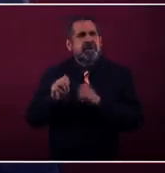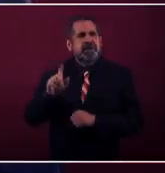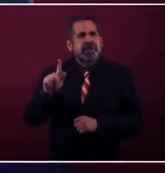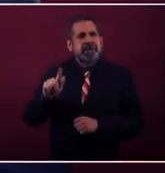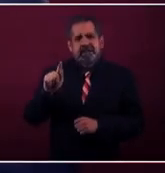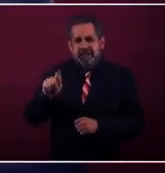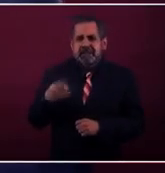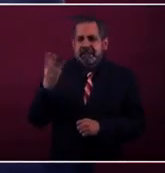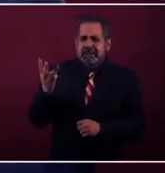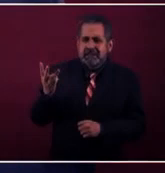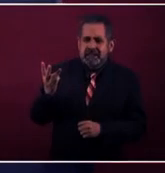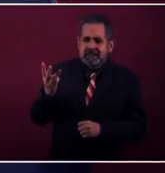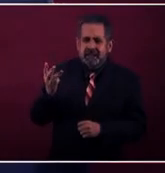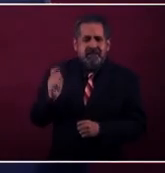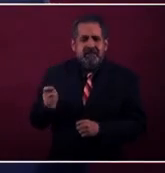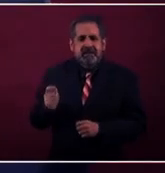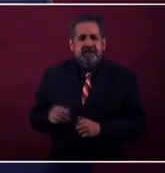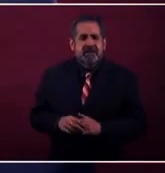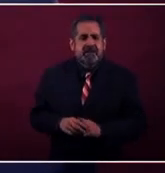1973,